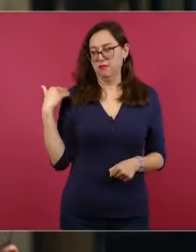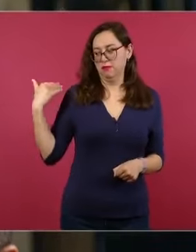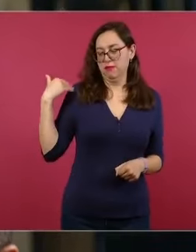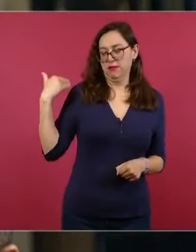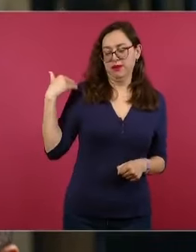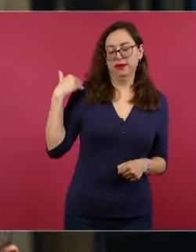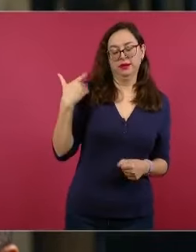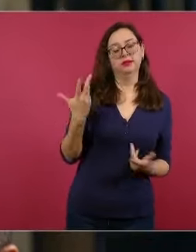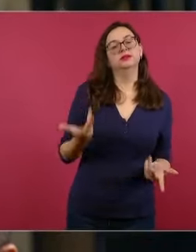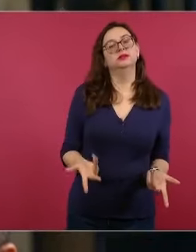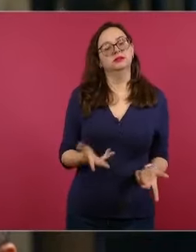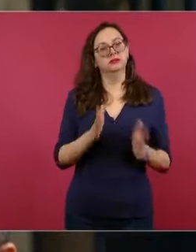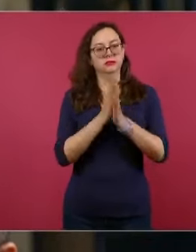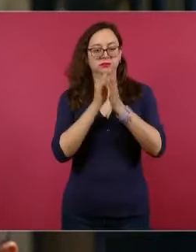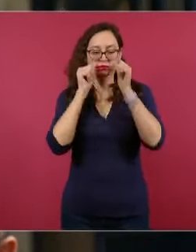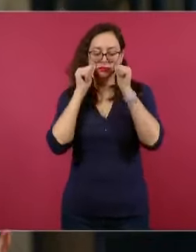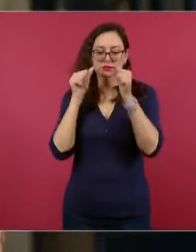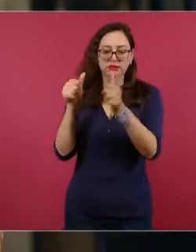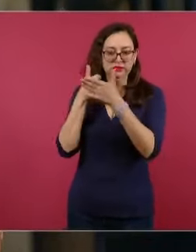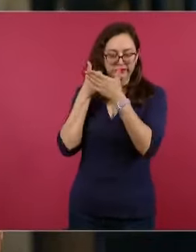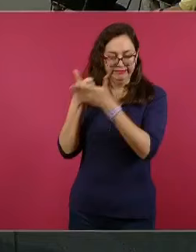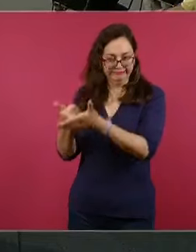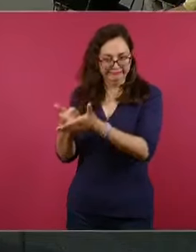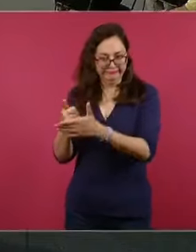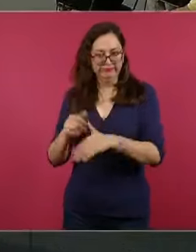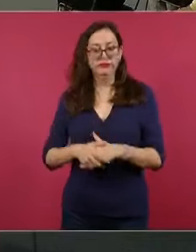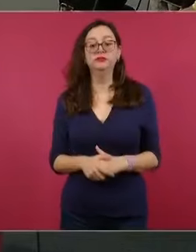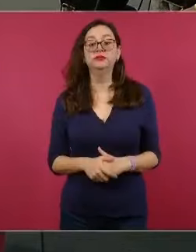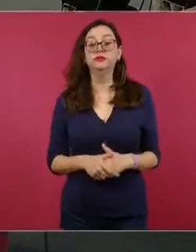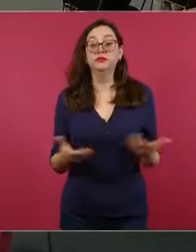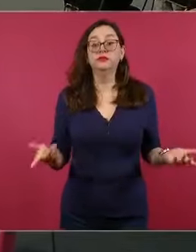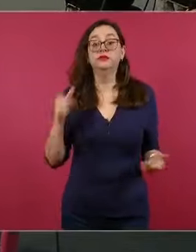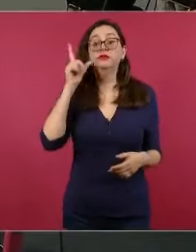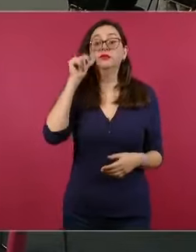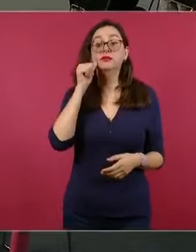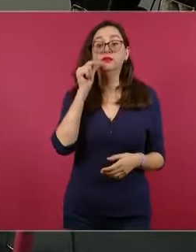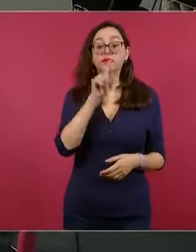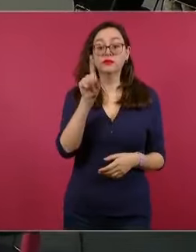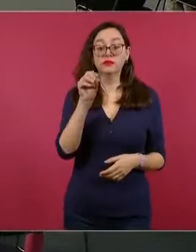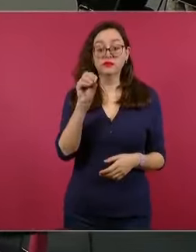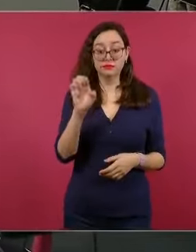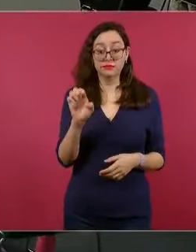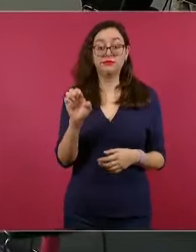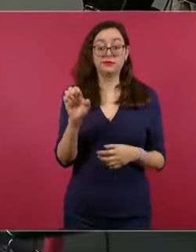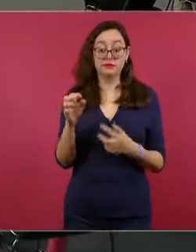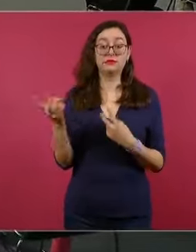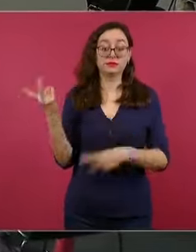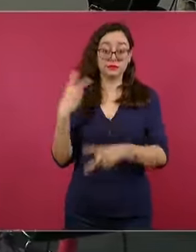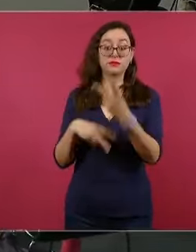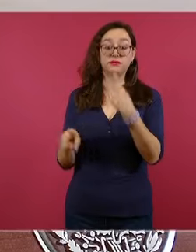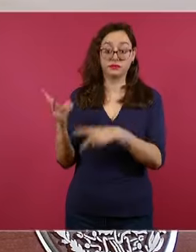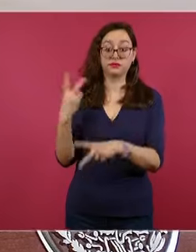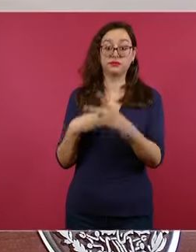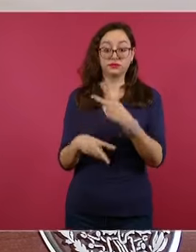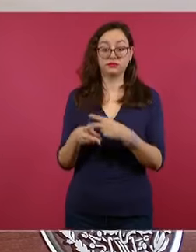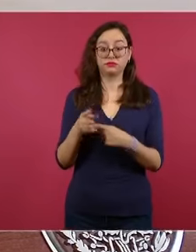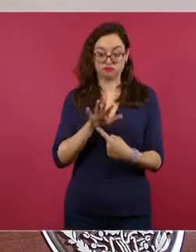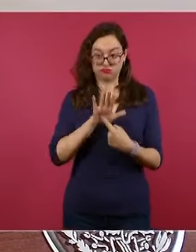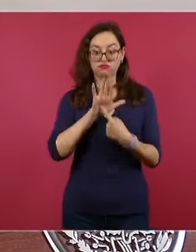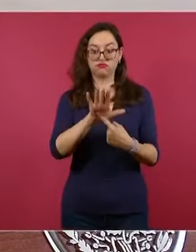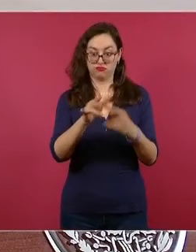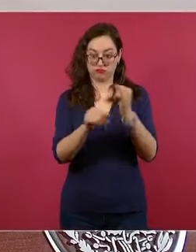para que se les ayude y para que no se queden sin seguro mañana viene mañana viene hoy y que nos dé